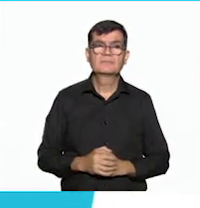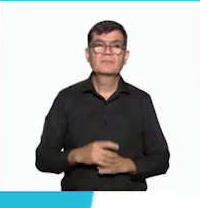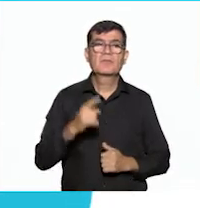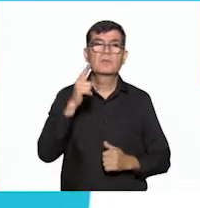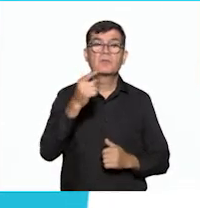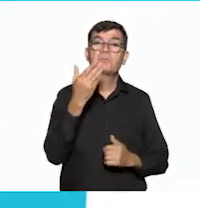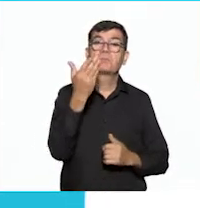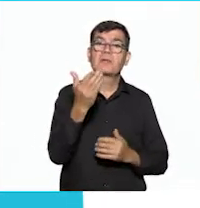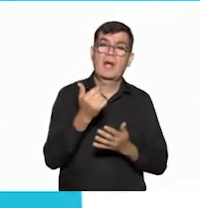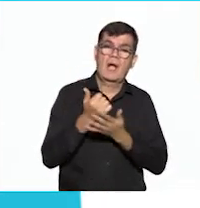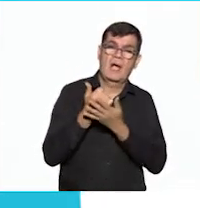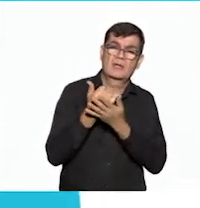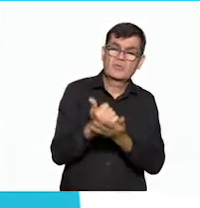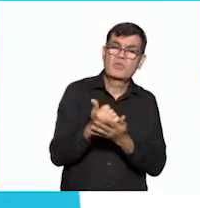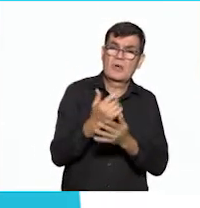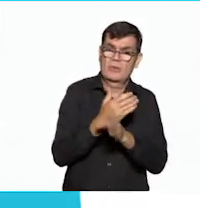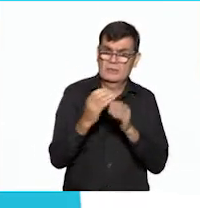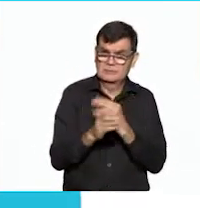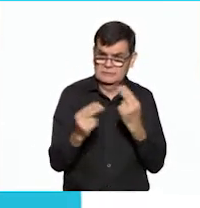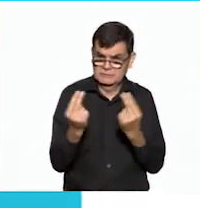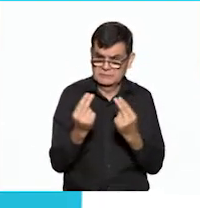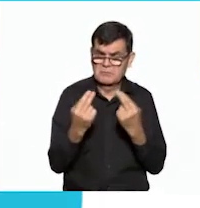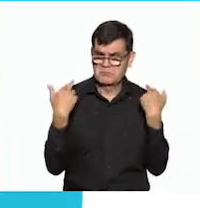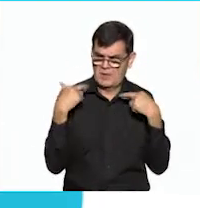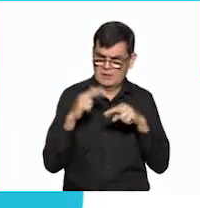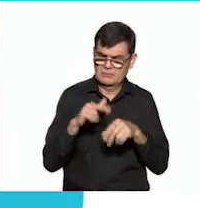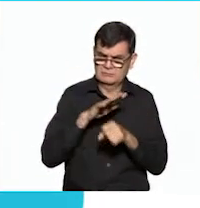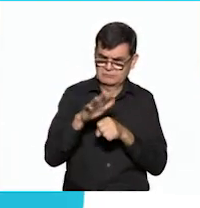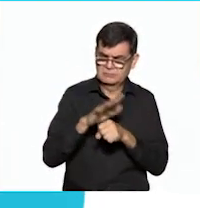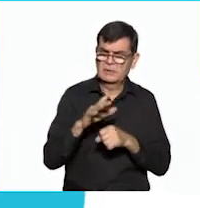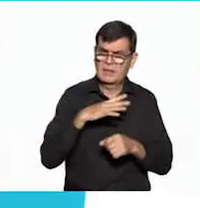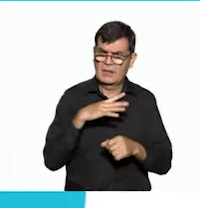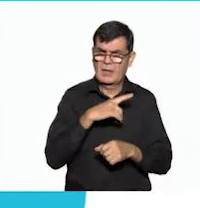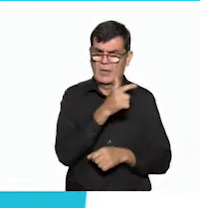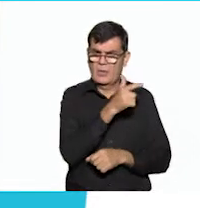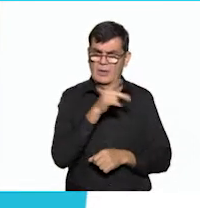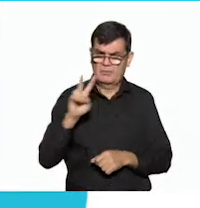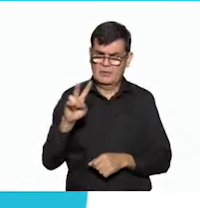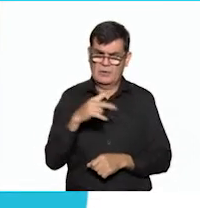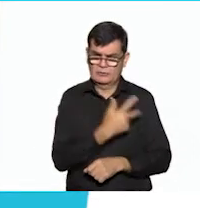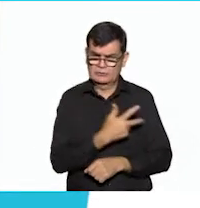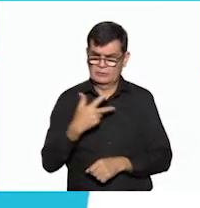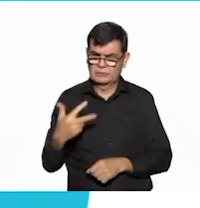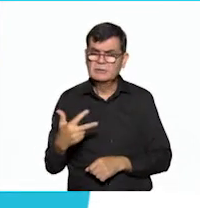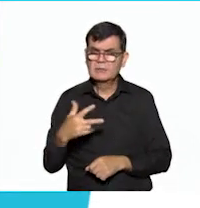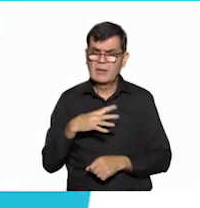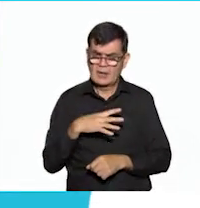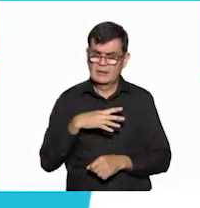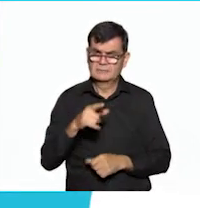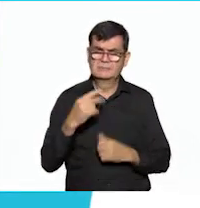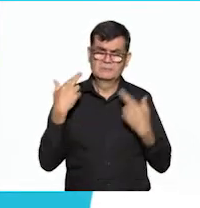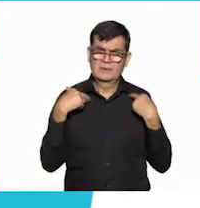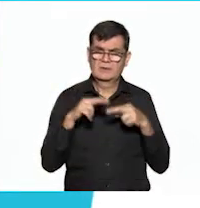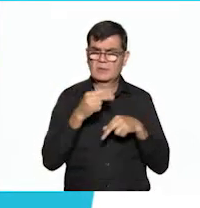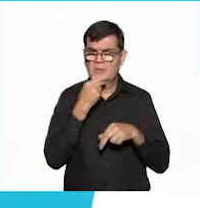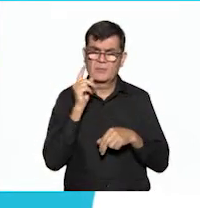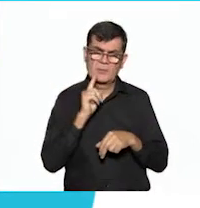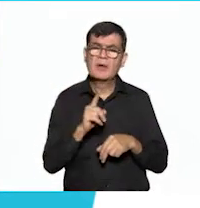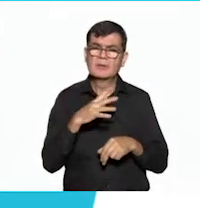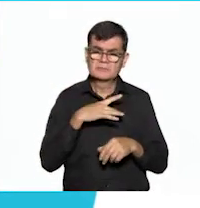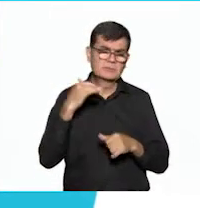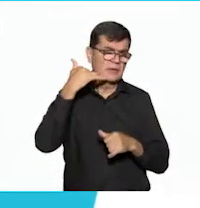Para solicitar apoyo pedagógico, comunícate con maestras y maestros de lunes a viernes de 8 a 20 horas al